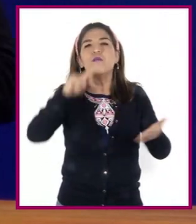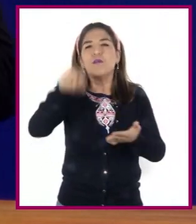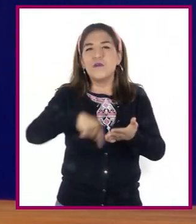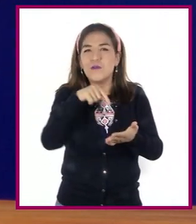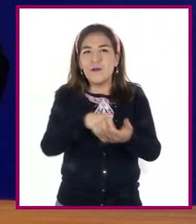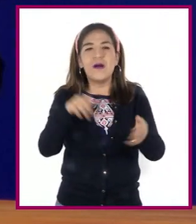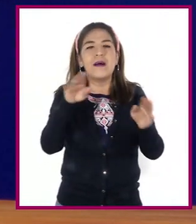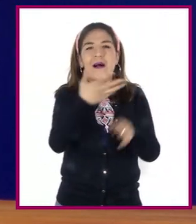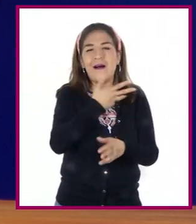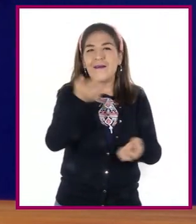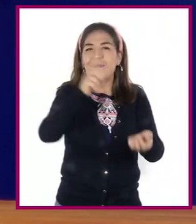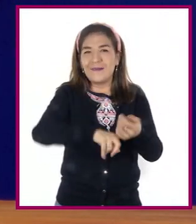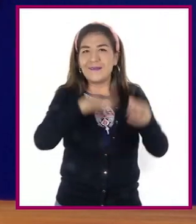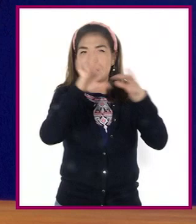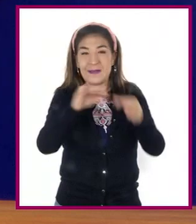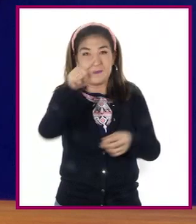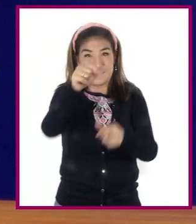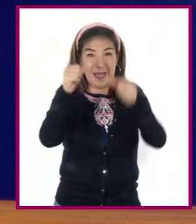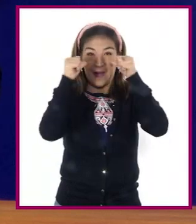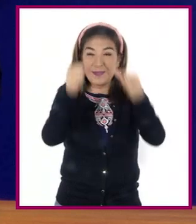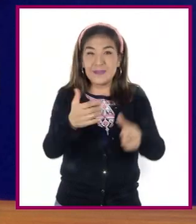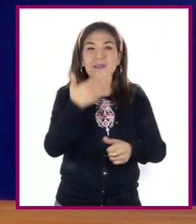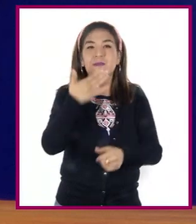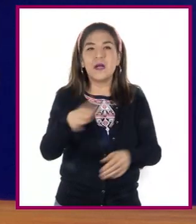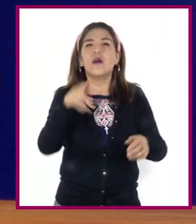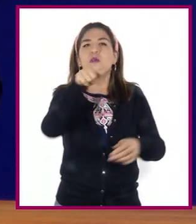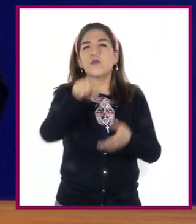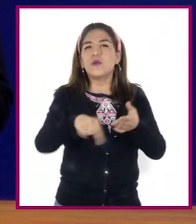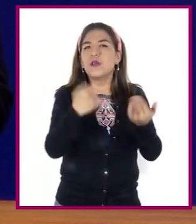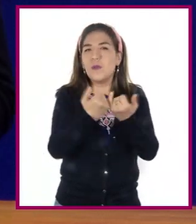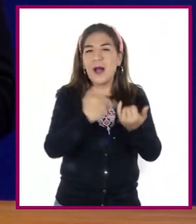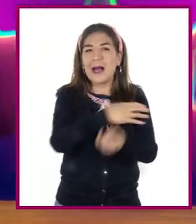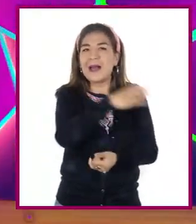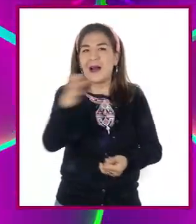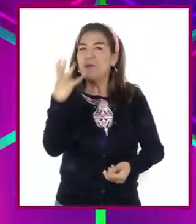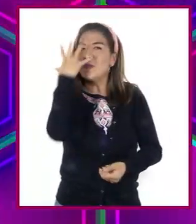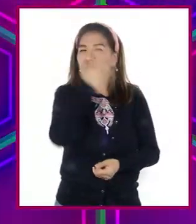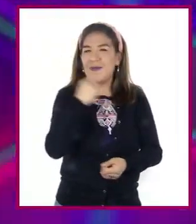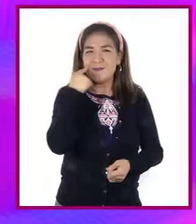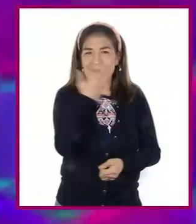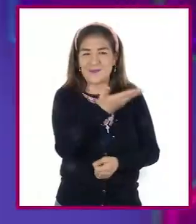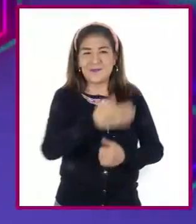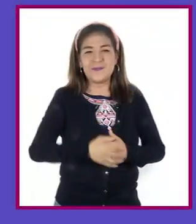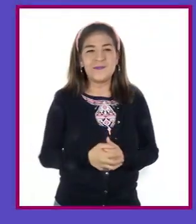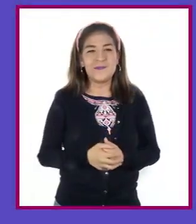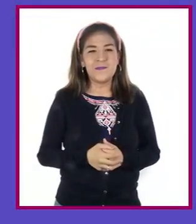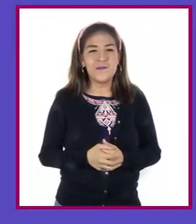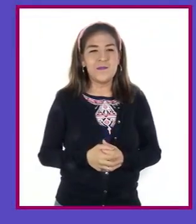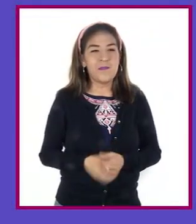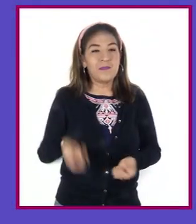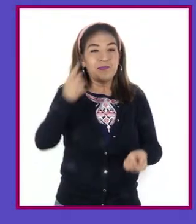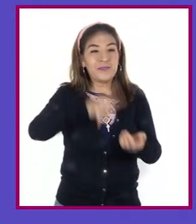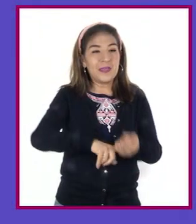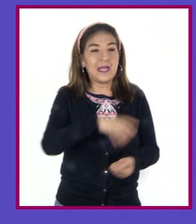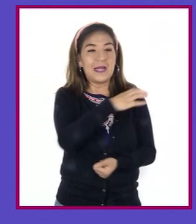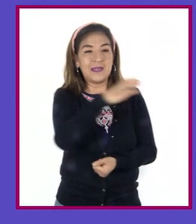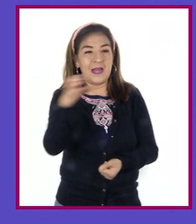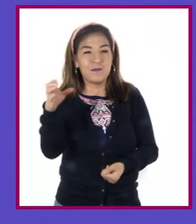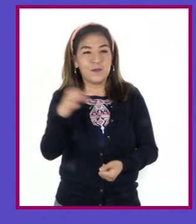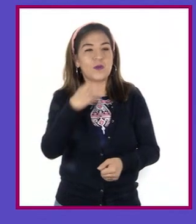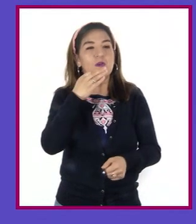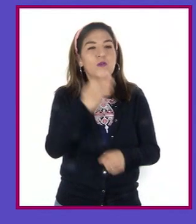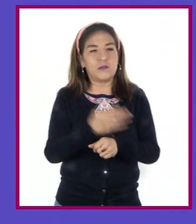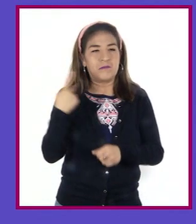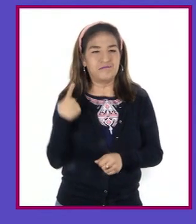encuentran. Pongan atención a ver si ustedes se han topado con un lugar similar. A campo pleno vamos hombre y